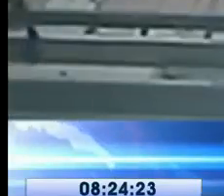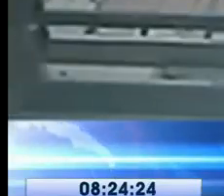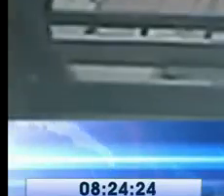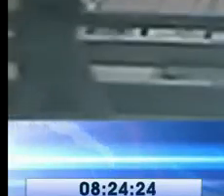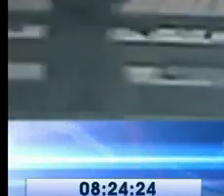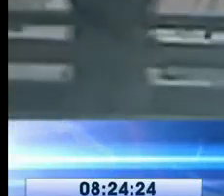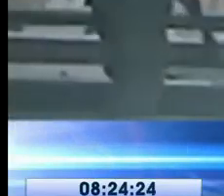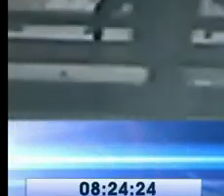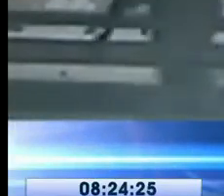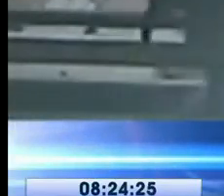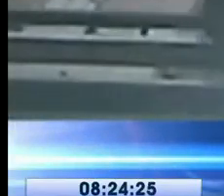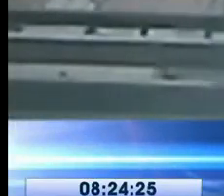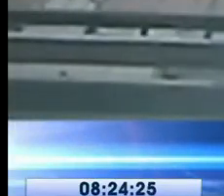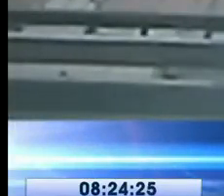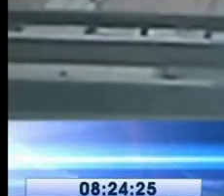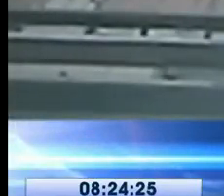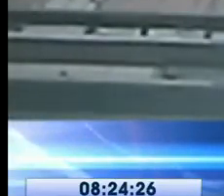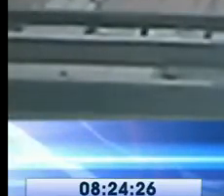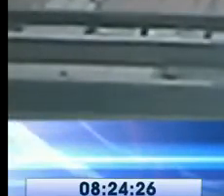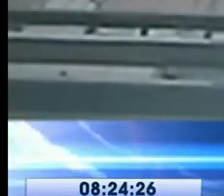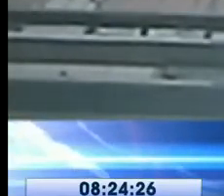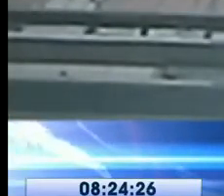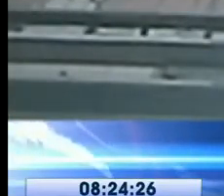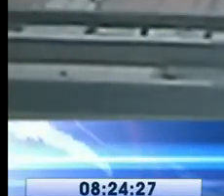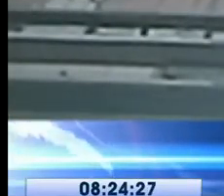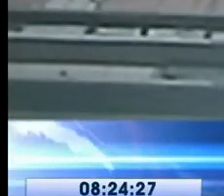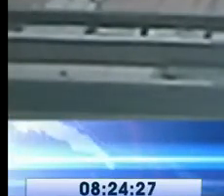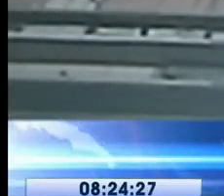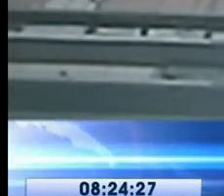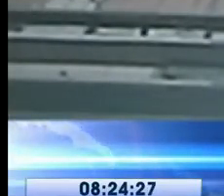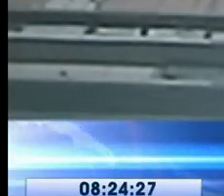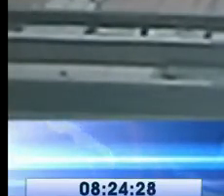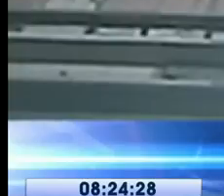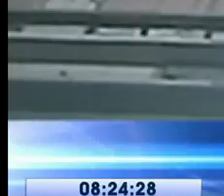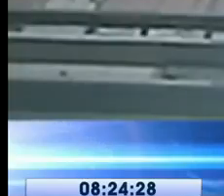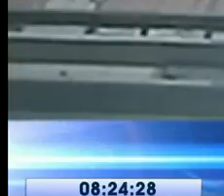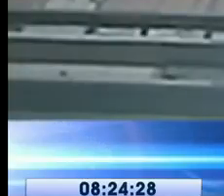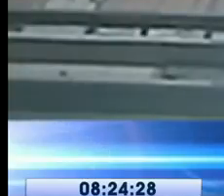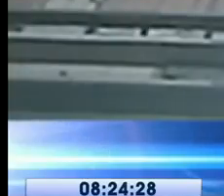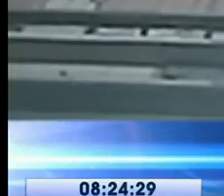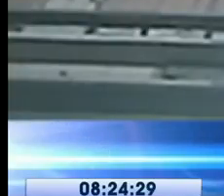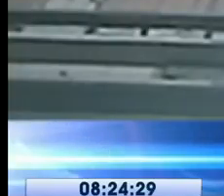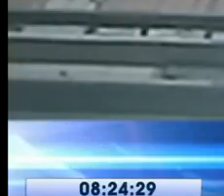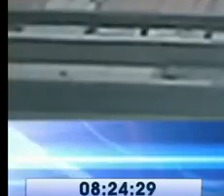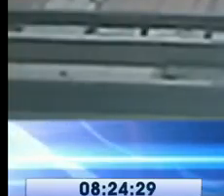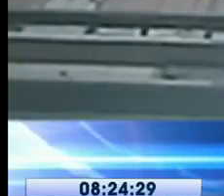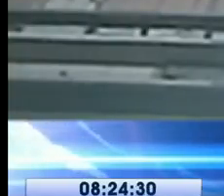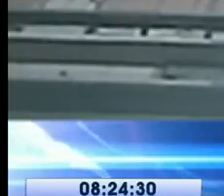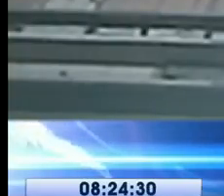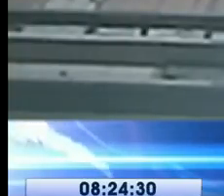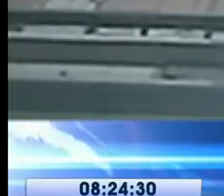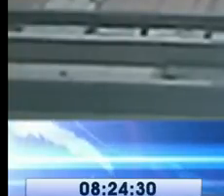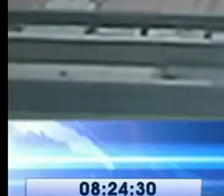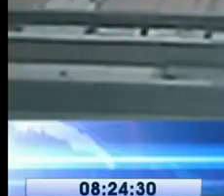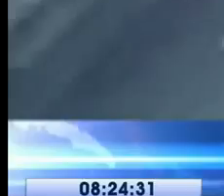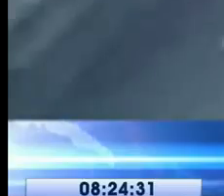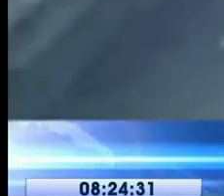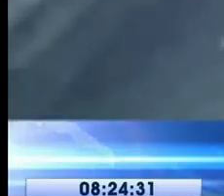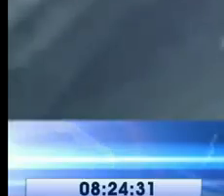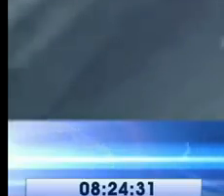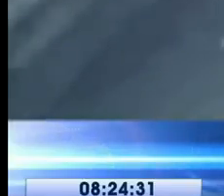Más adelante, delincuentes roban en una vivienda mientras sus ocupantes dormían.